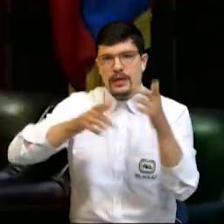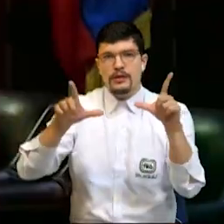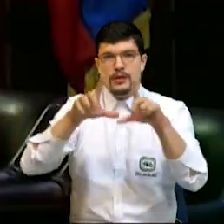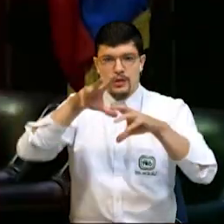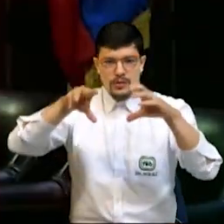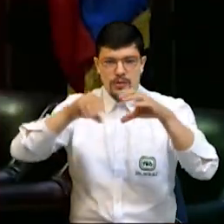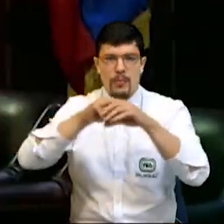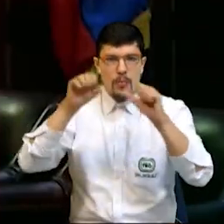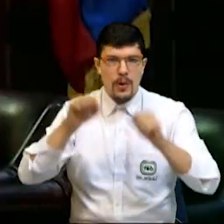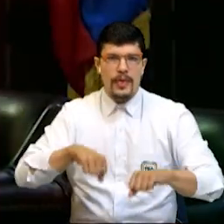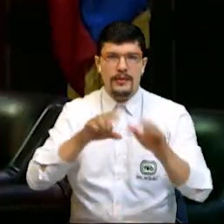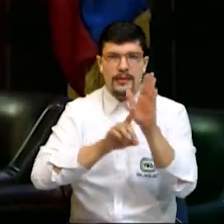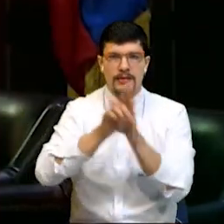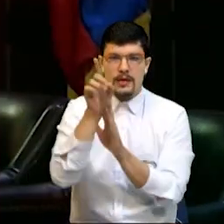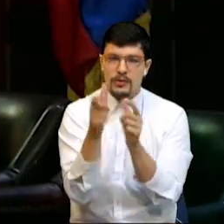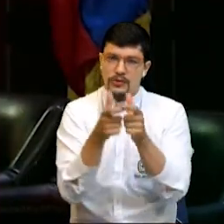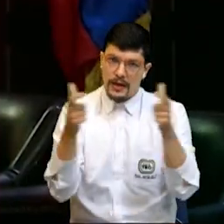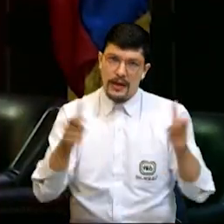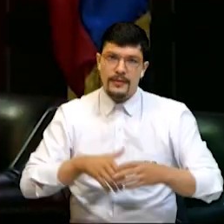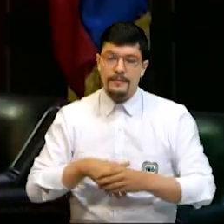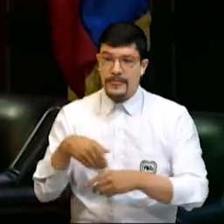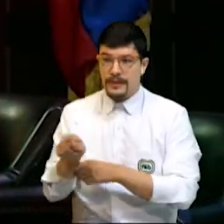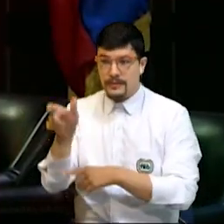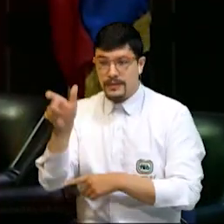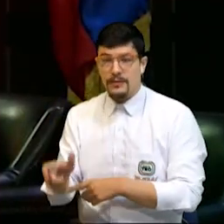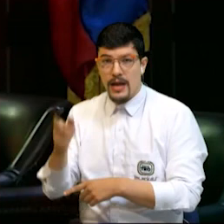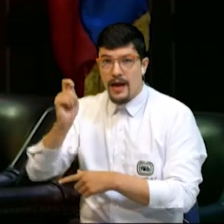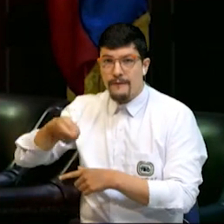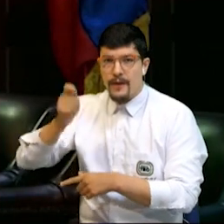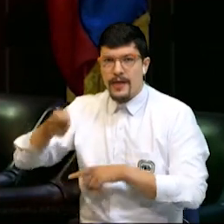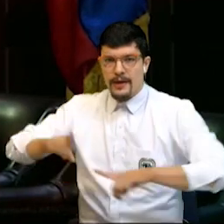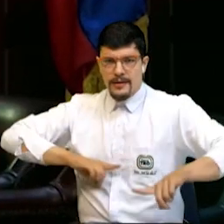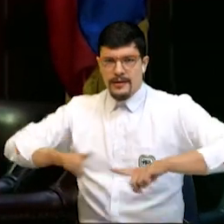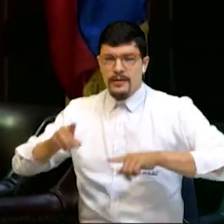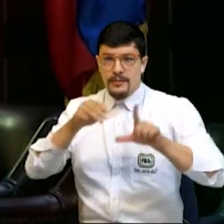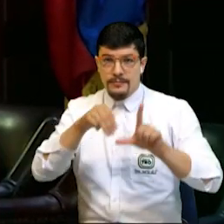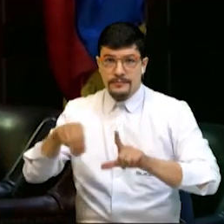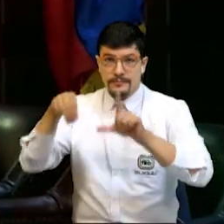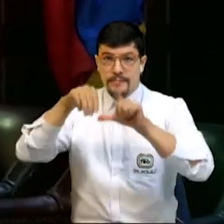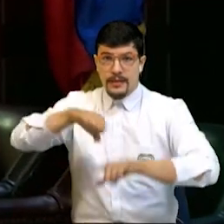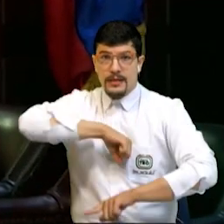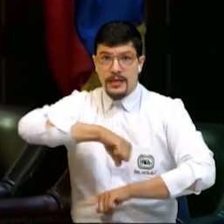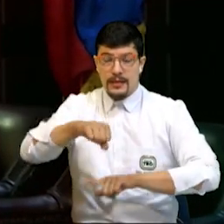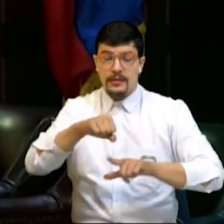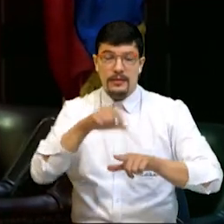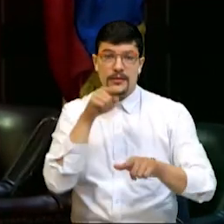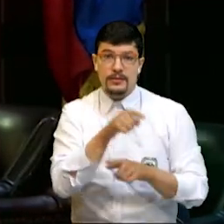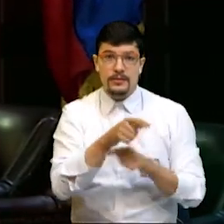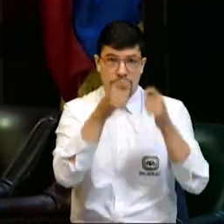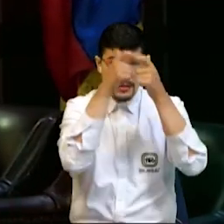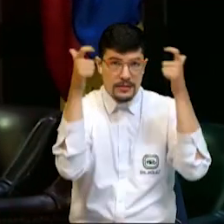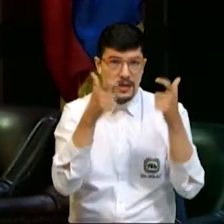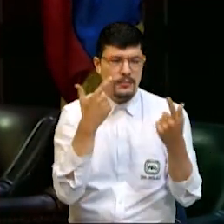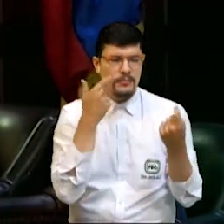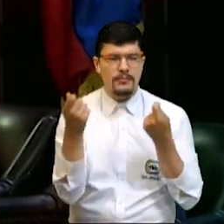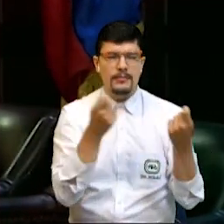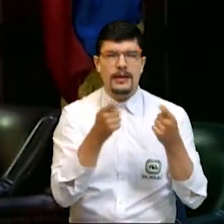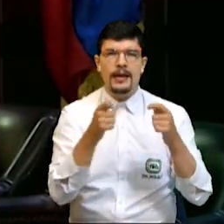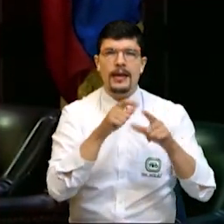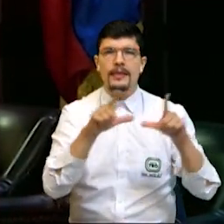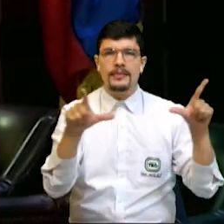canal amanda jaime mendoza es administrativa con una maestría en derecho del estado en regulación jurídica de las